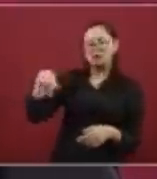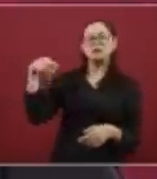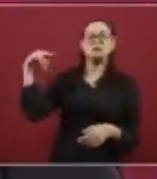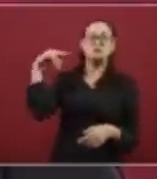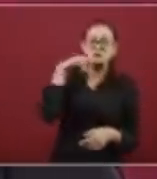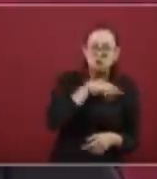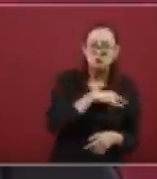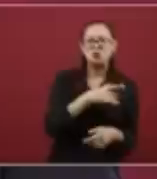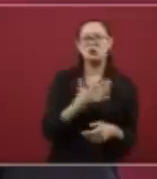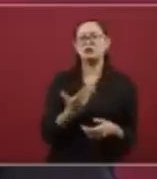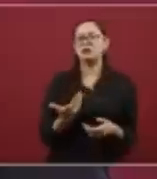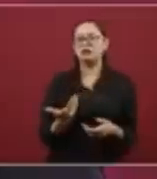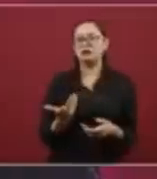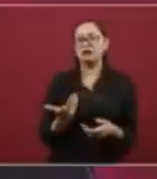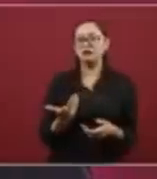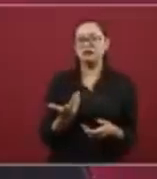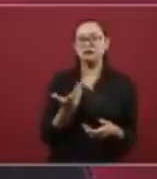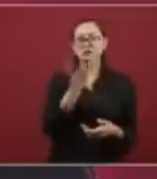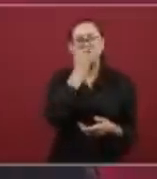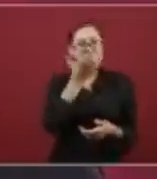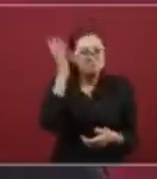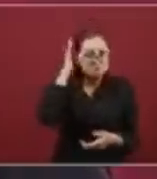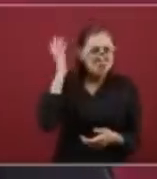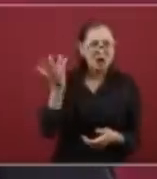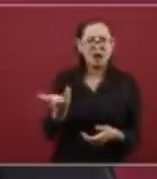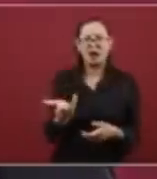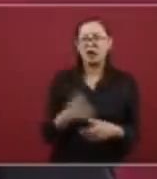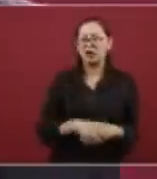hipócritas, doble cara.